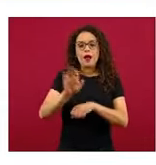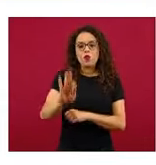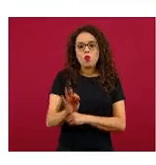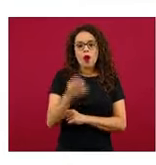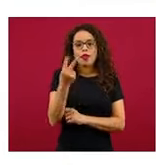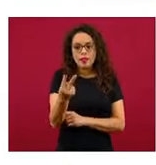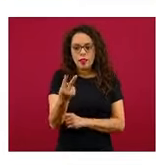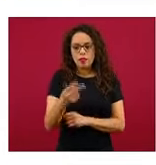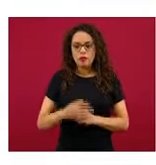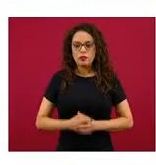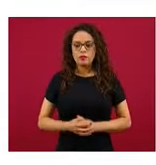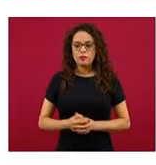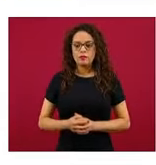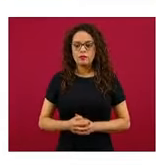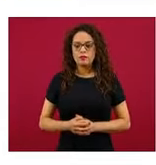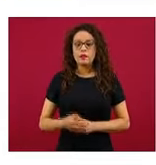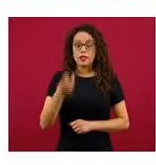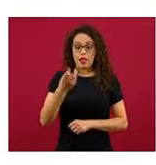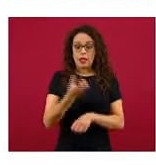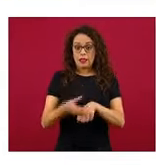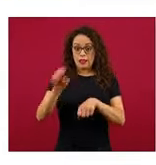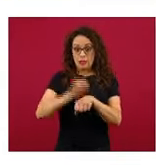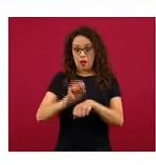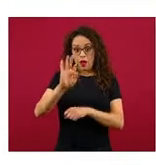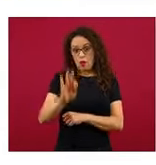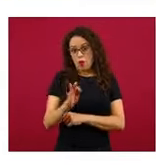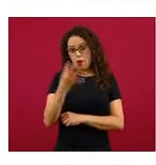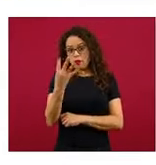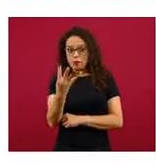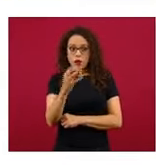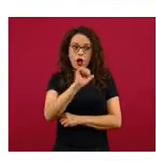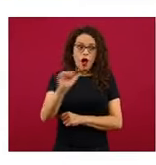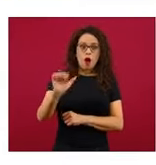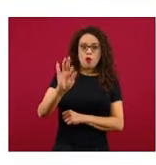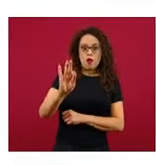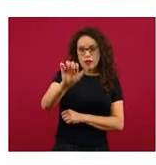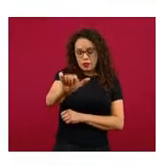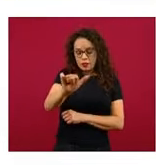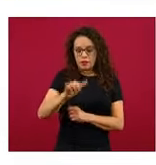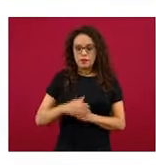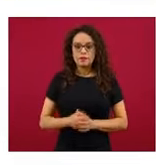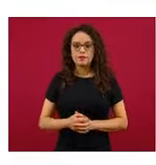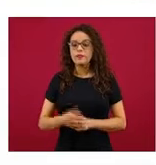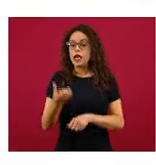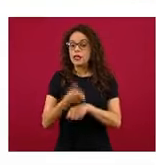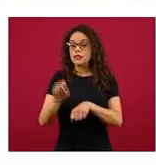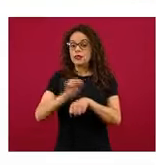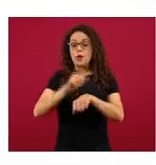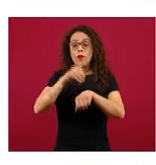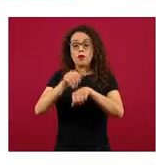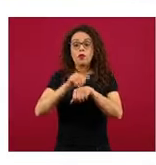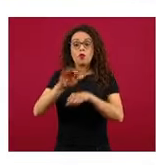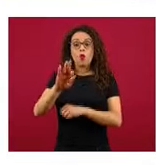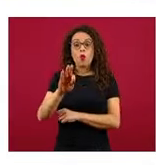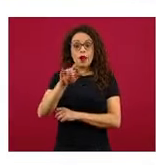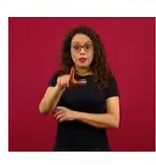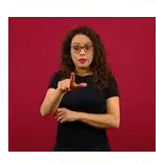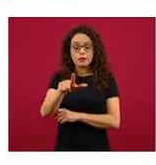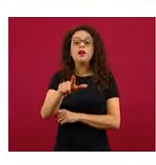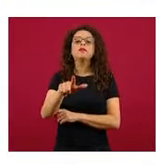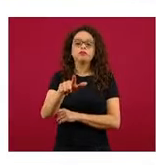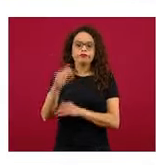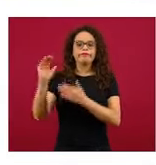de meseta prácticamente entre las semanas 44 y 46, y para efectos de la semana 47, una